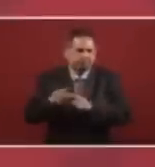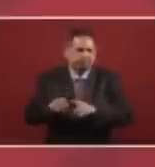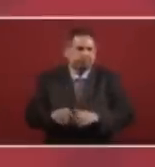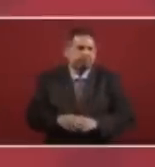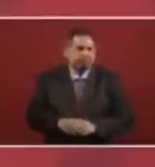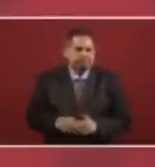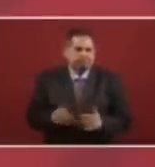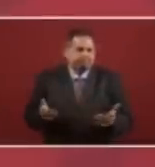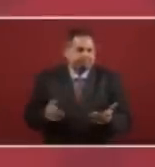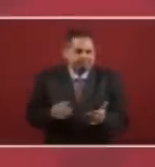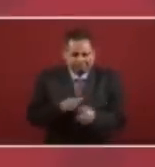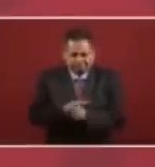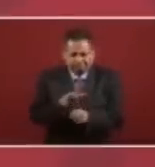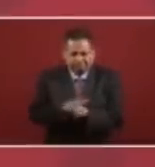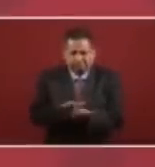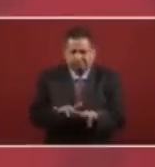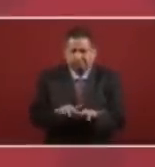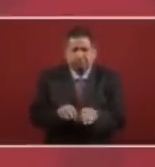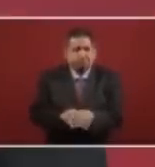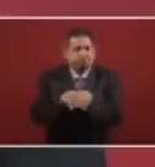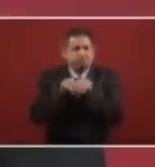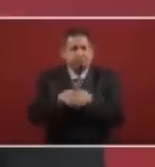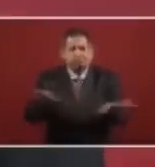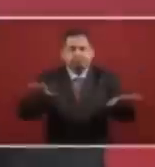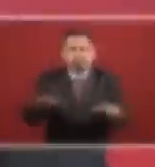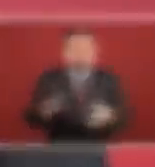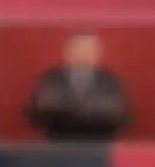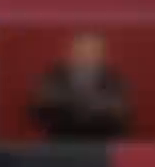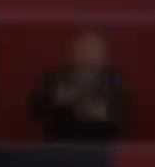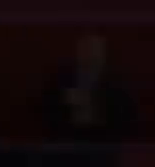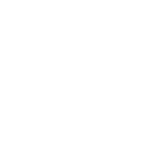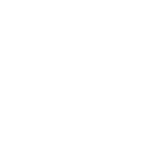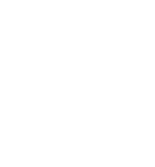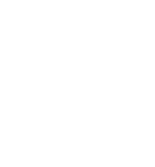¿Qué más le puedo pedir a la vida?